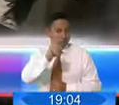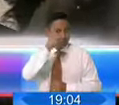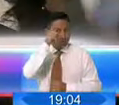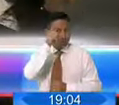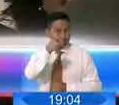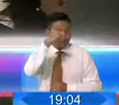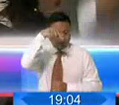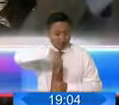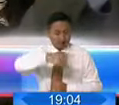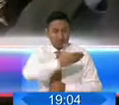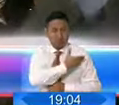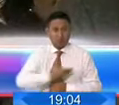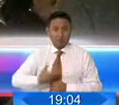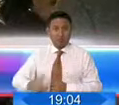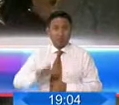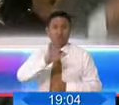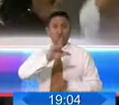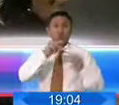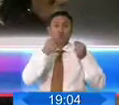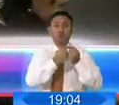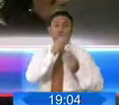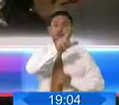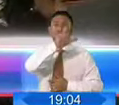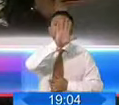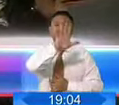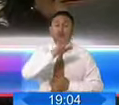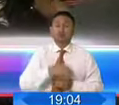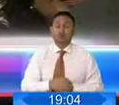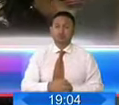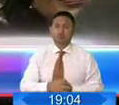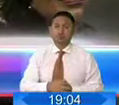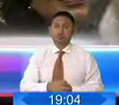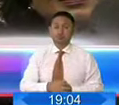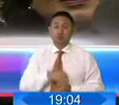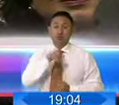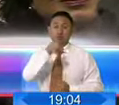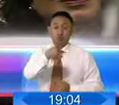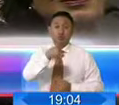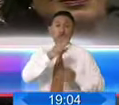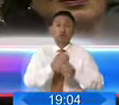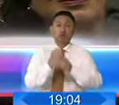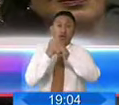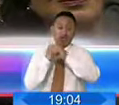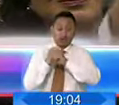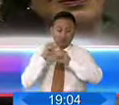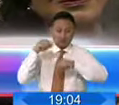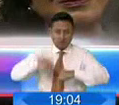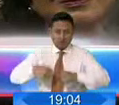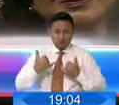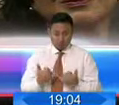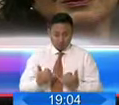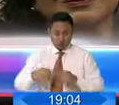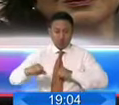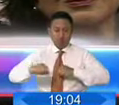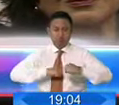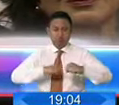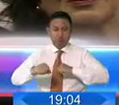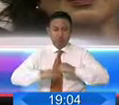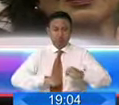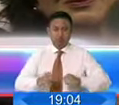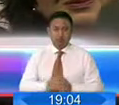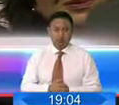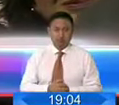es el presidente de su movimiento político y tiene la obligación de actuar en este momento